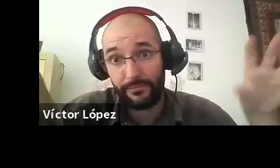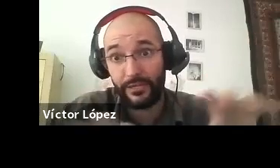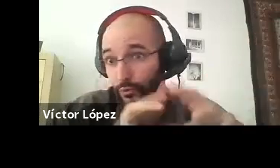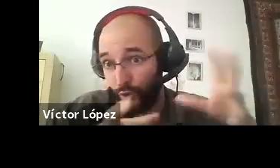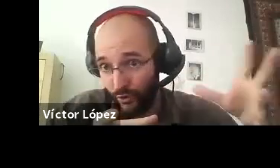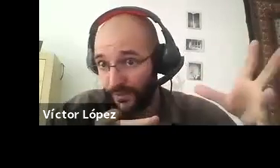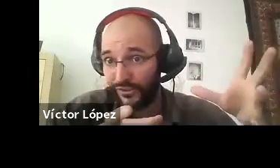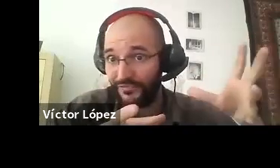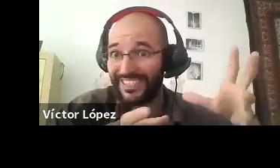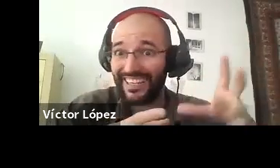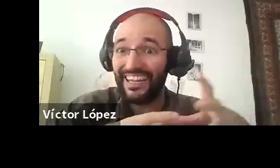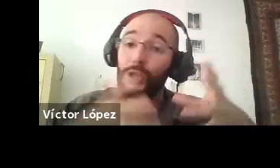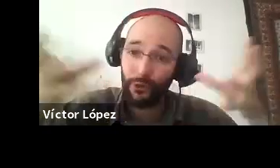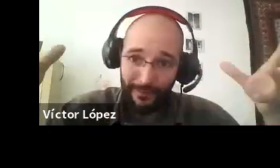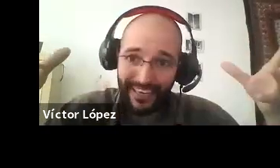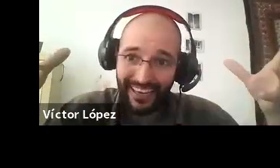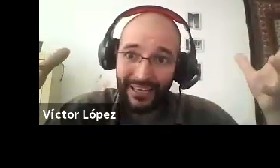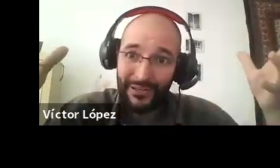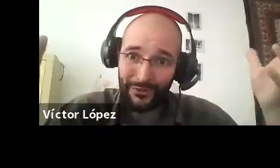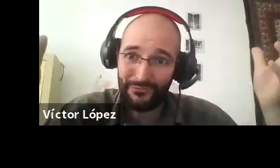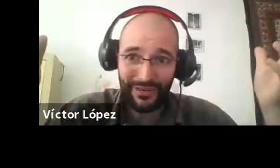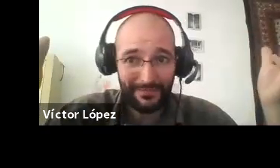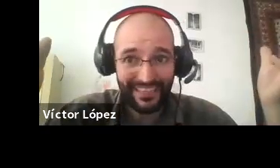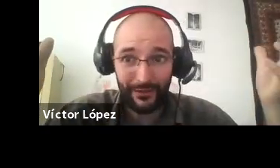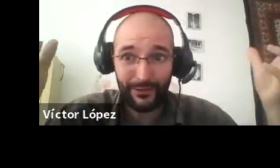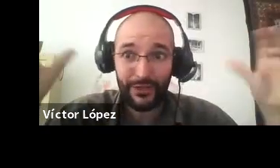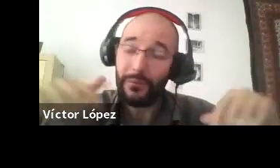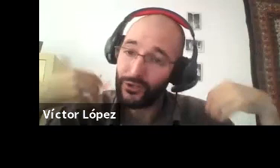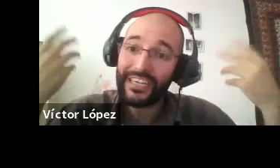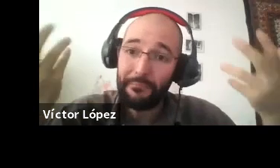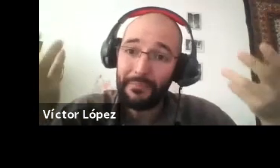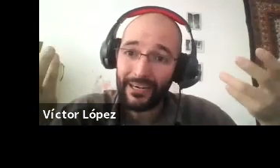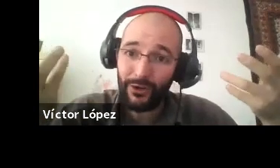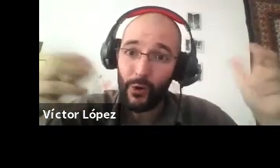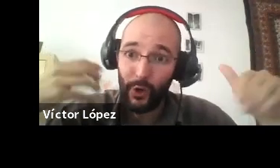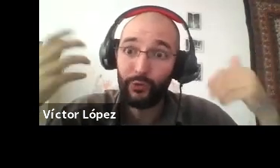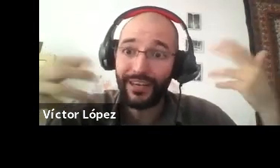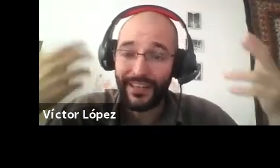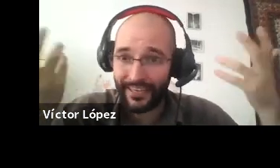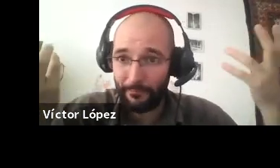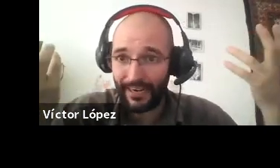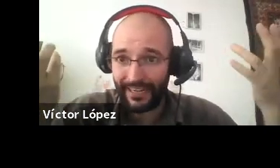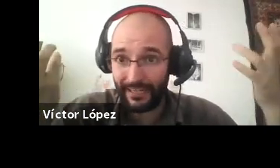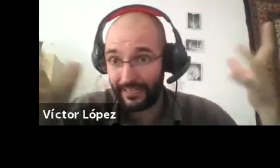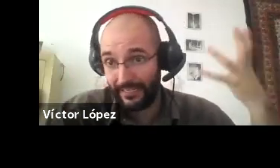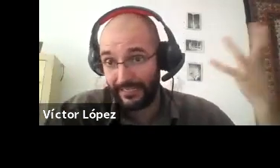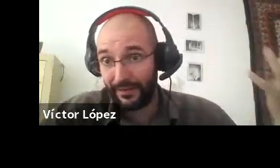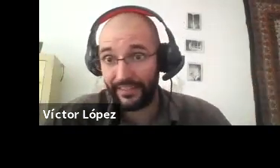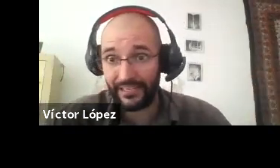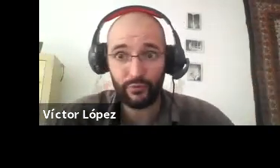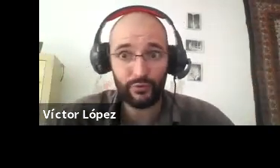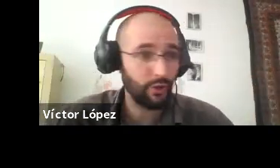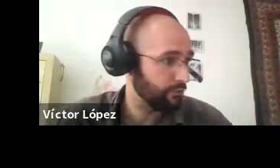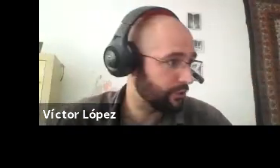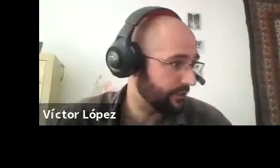añitos también, sus conocimientos de física todavía son muy limitados, pero sin embargo lo utilizan para